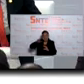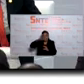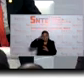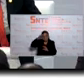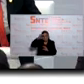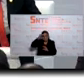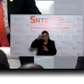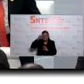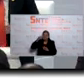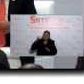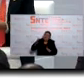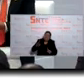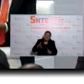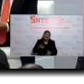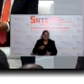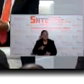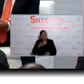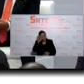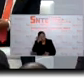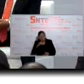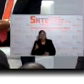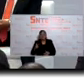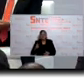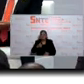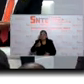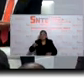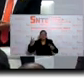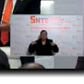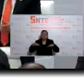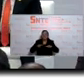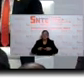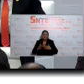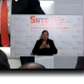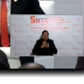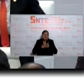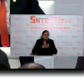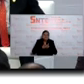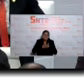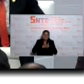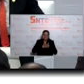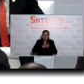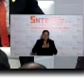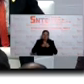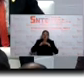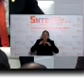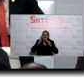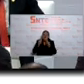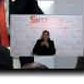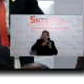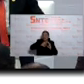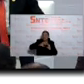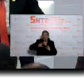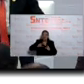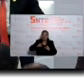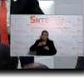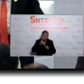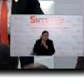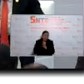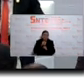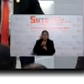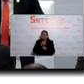primaria, y de quien respeta, sobre todo más bien en secundaria. Pero también